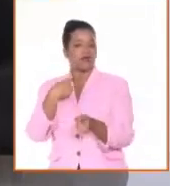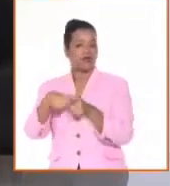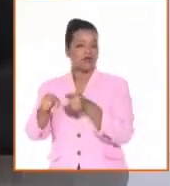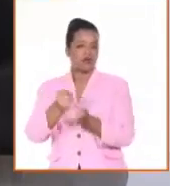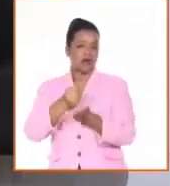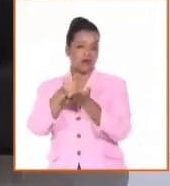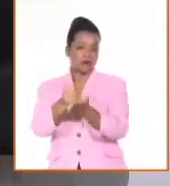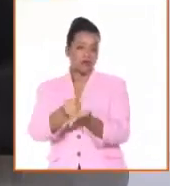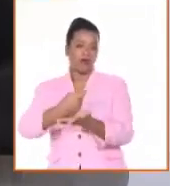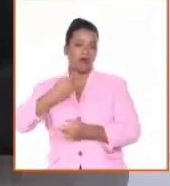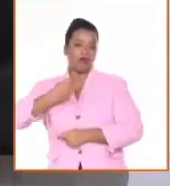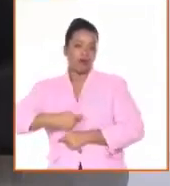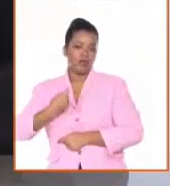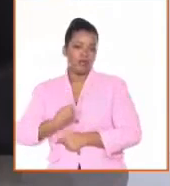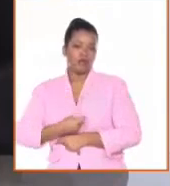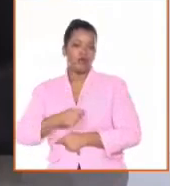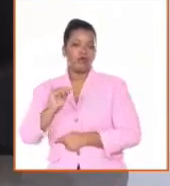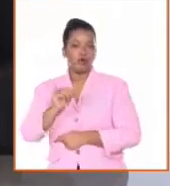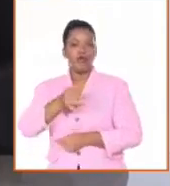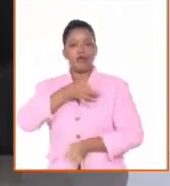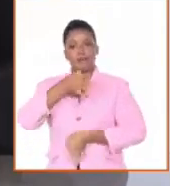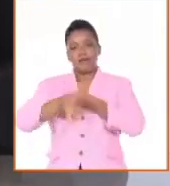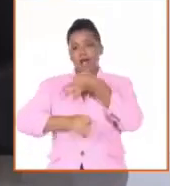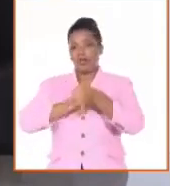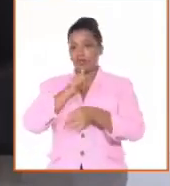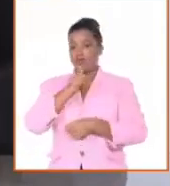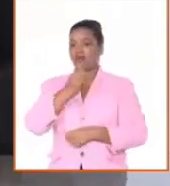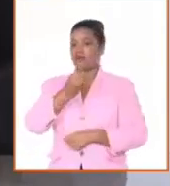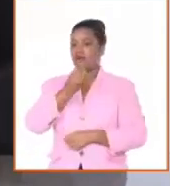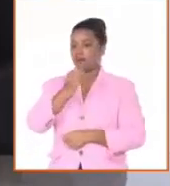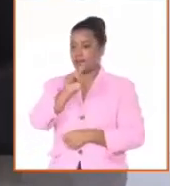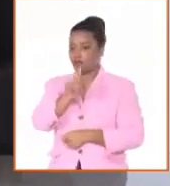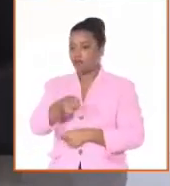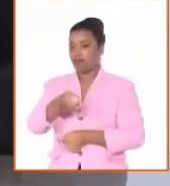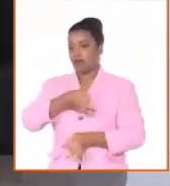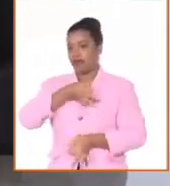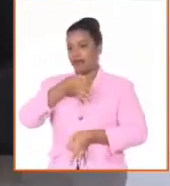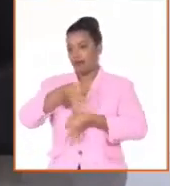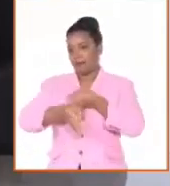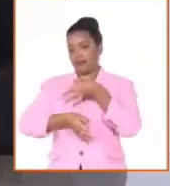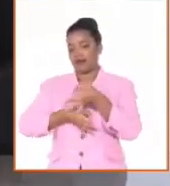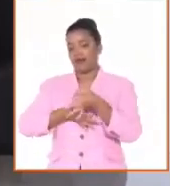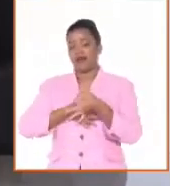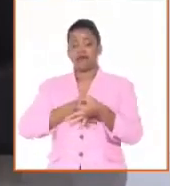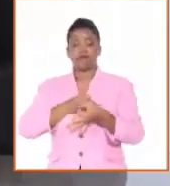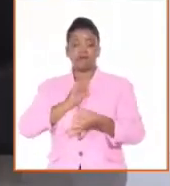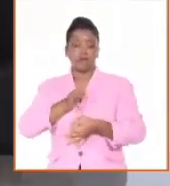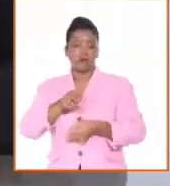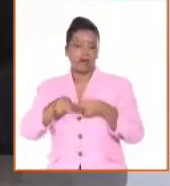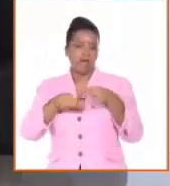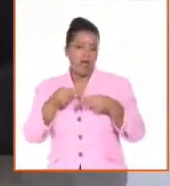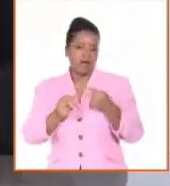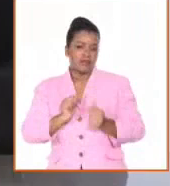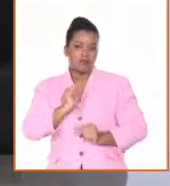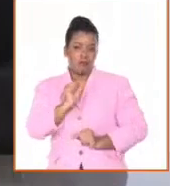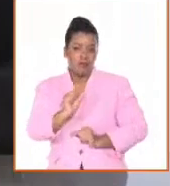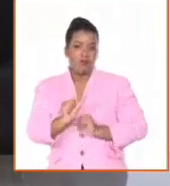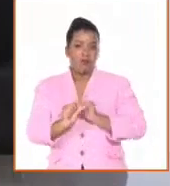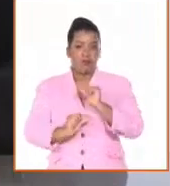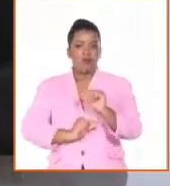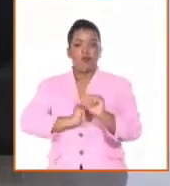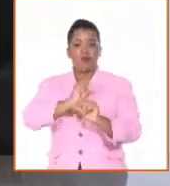jurídicos puesto que este tema no de de cada paso que que se va dando en